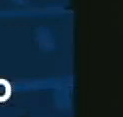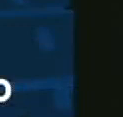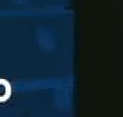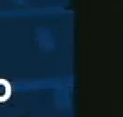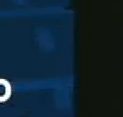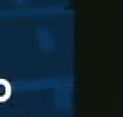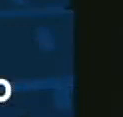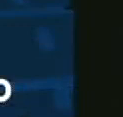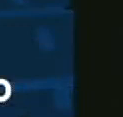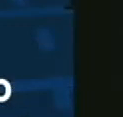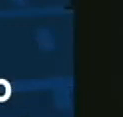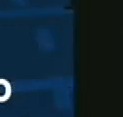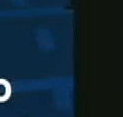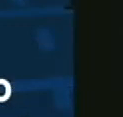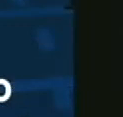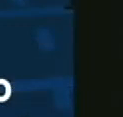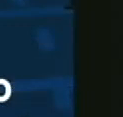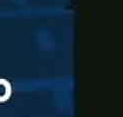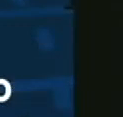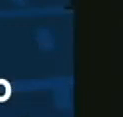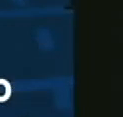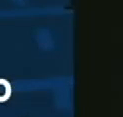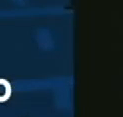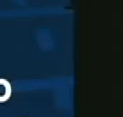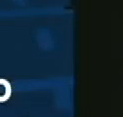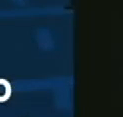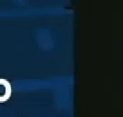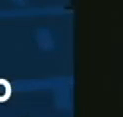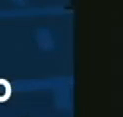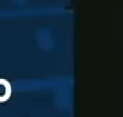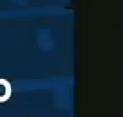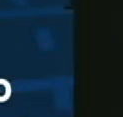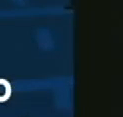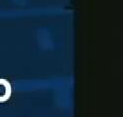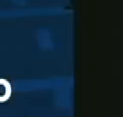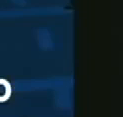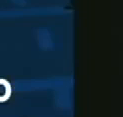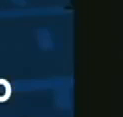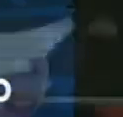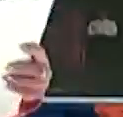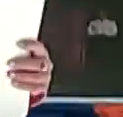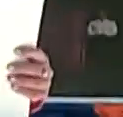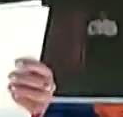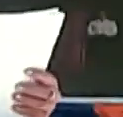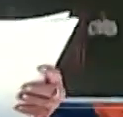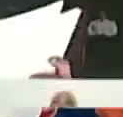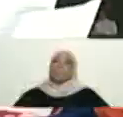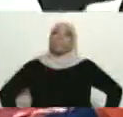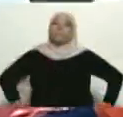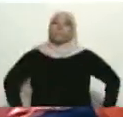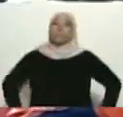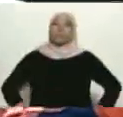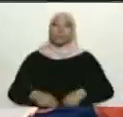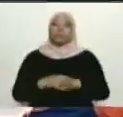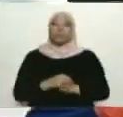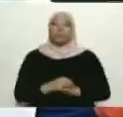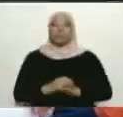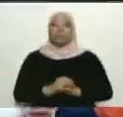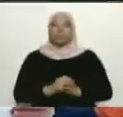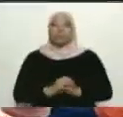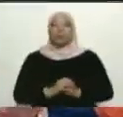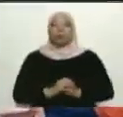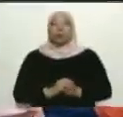estos carnavales bueno mayor conciencia de los ciudadanos hay números y lo que significa Yo